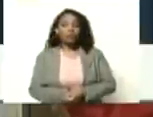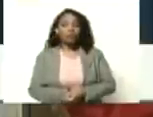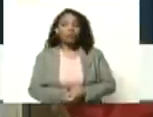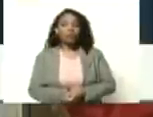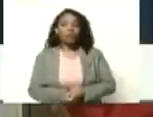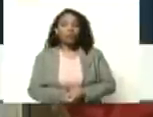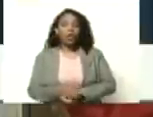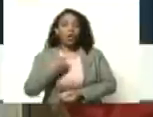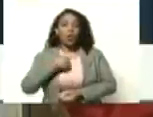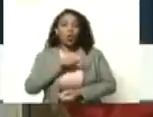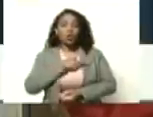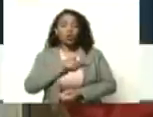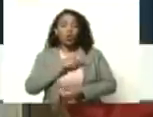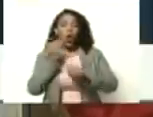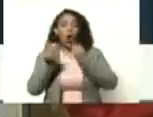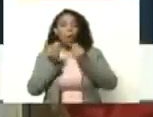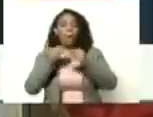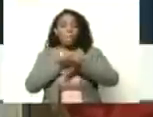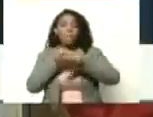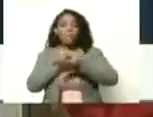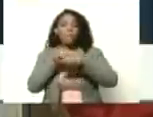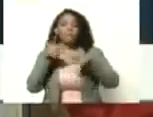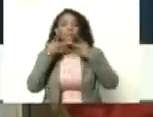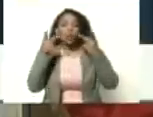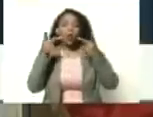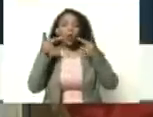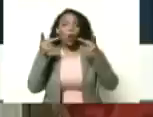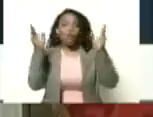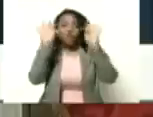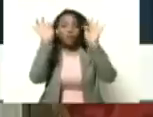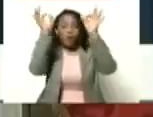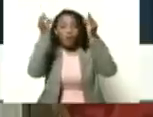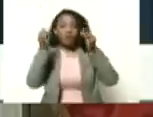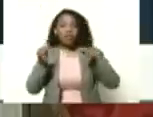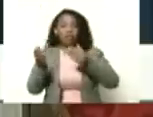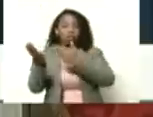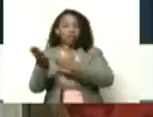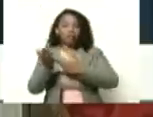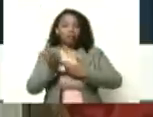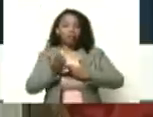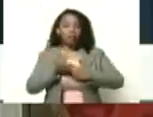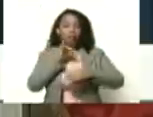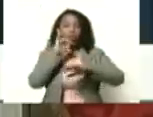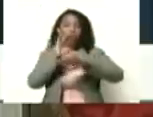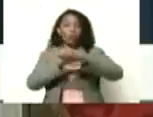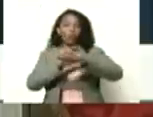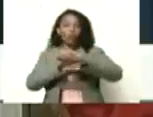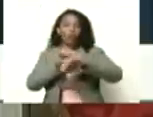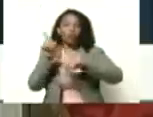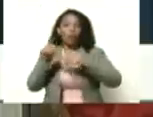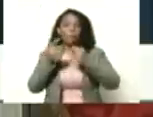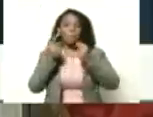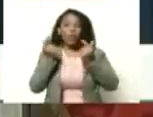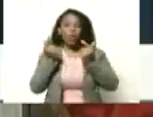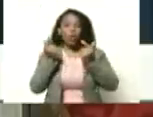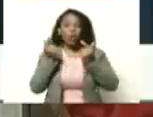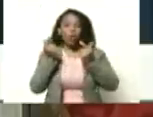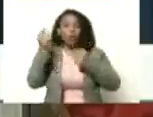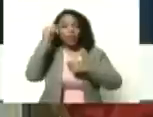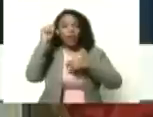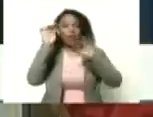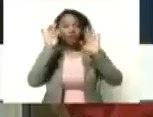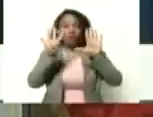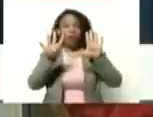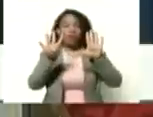nosotros con un ministerio público de manera oficial recibimos la noticia de su desaparición el día 9